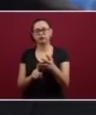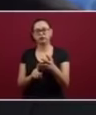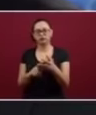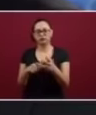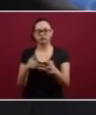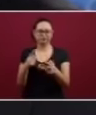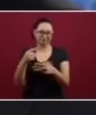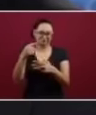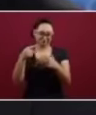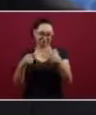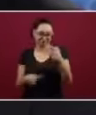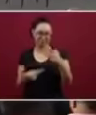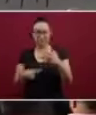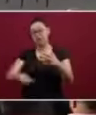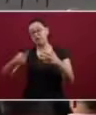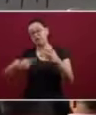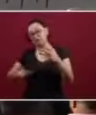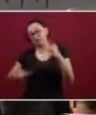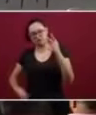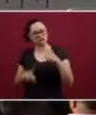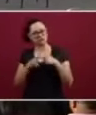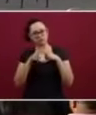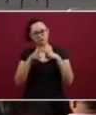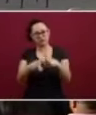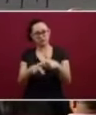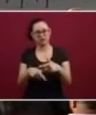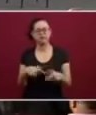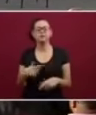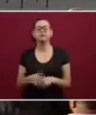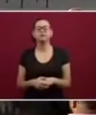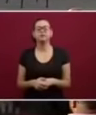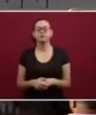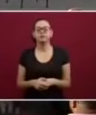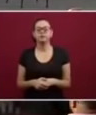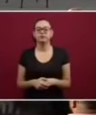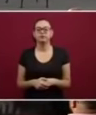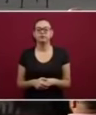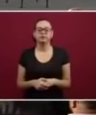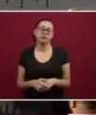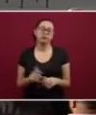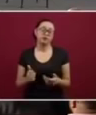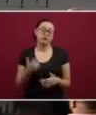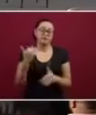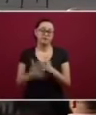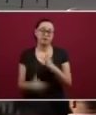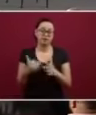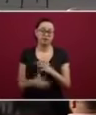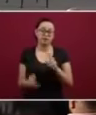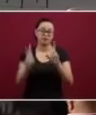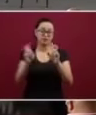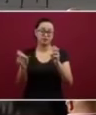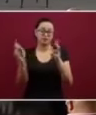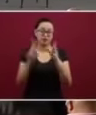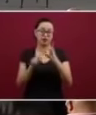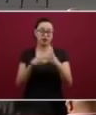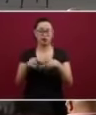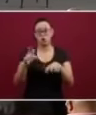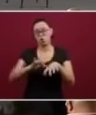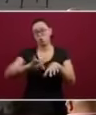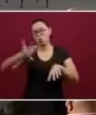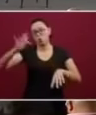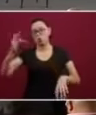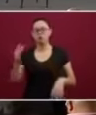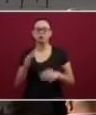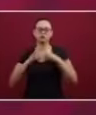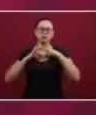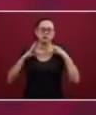en su funcionamiento, pero ya bajo la nueva ley de este instituto y bajo todo el andamiaje legal que genera la aprobación de la ley de extinción